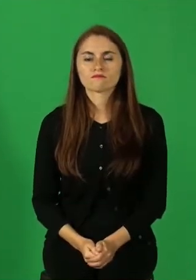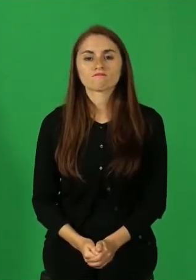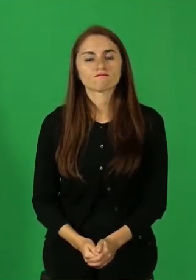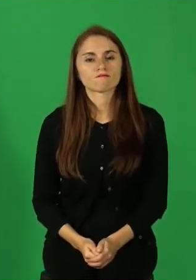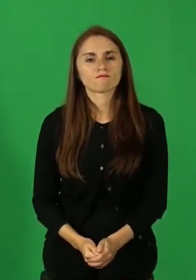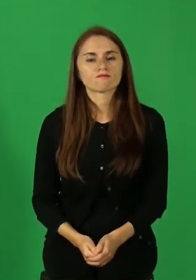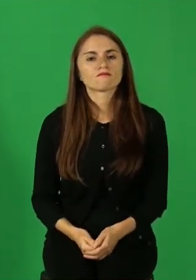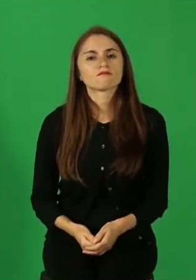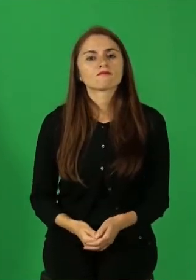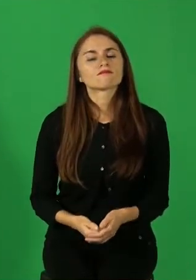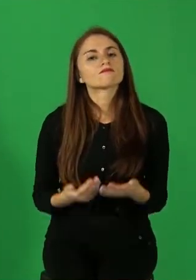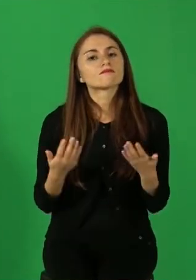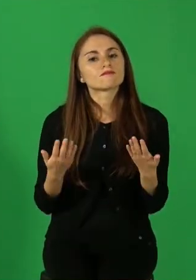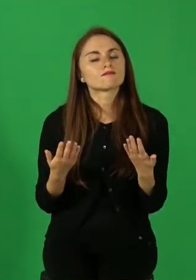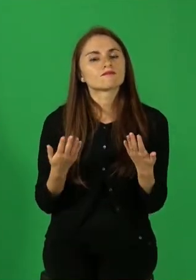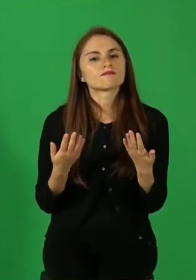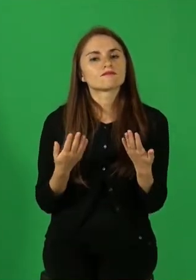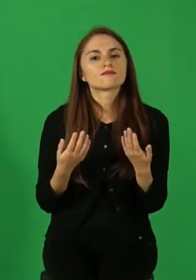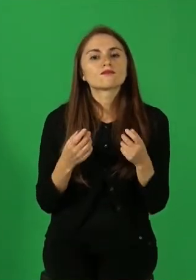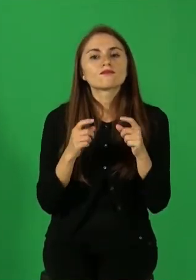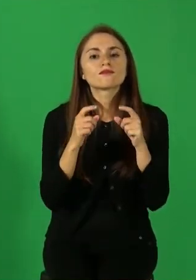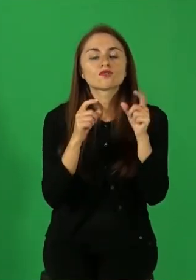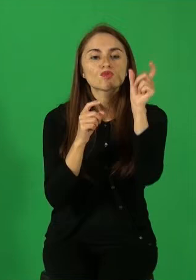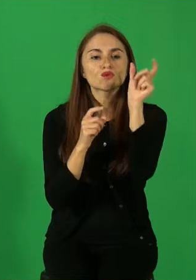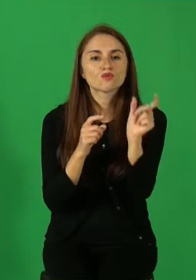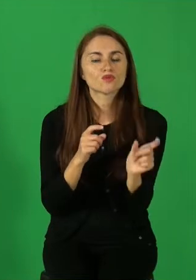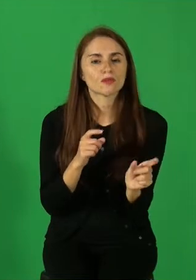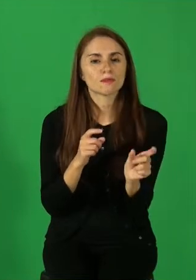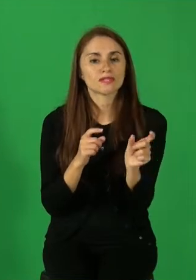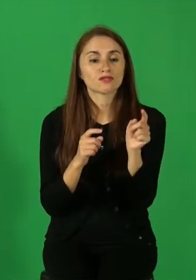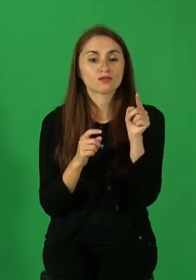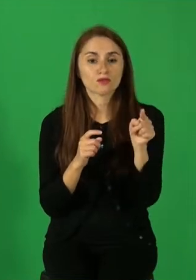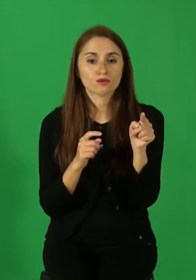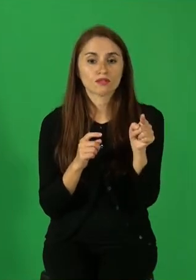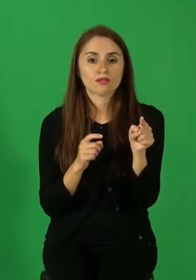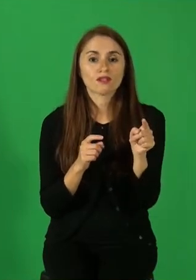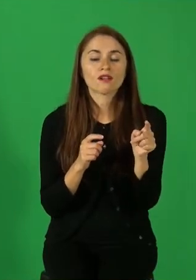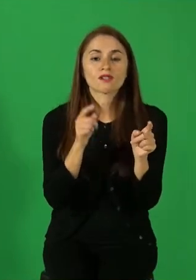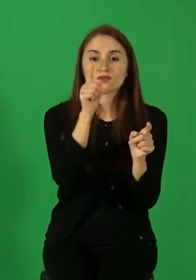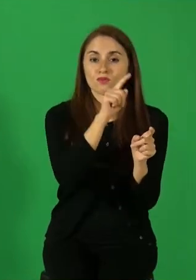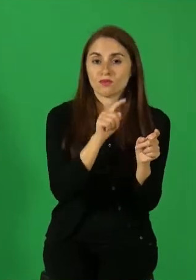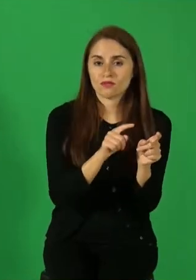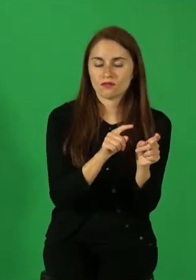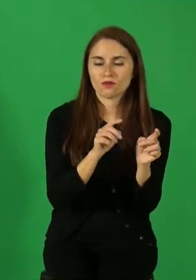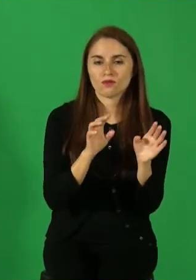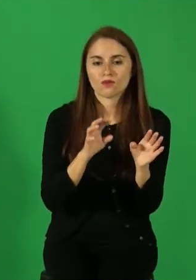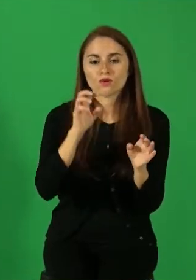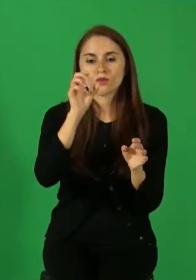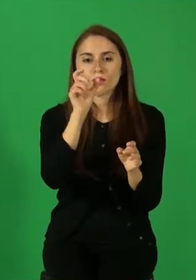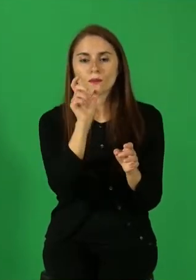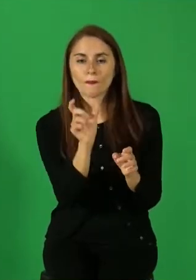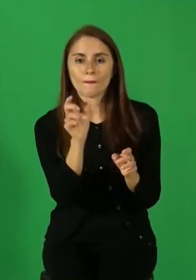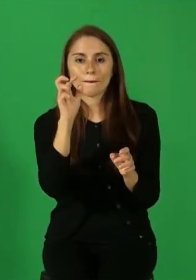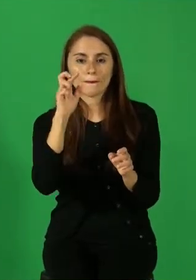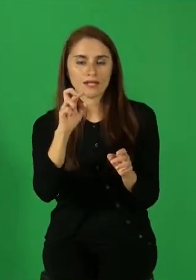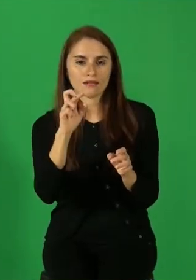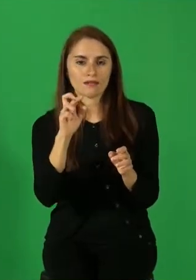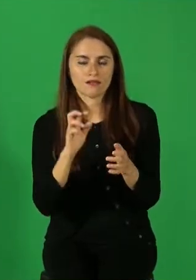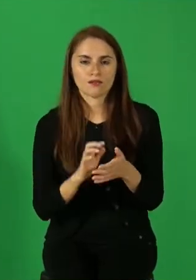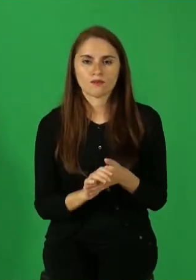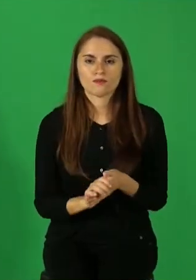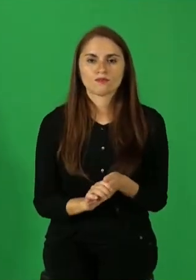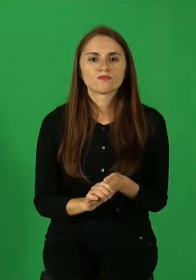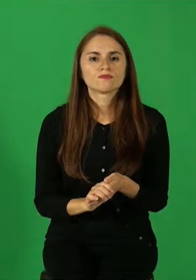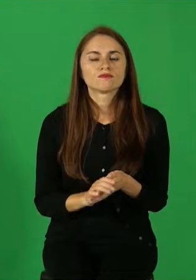Dijimos recién que a través de un sujeto y un predicado. Y dentro de este sujeto y